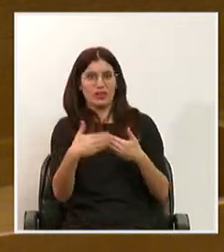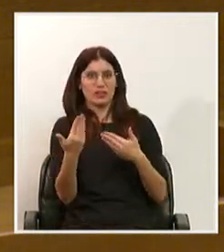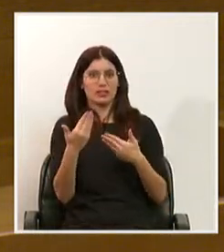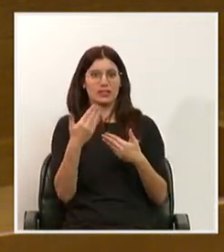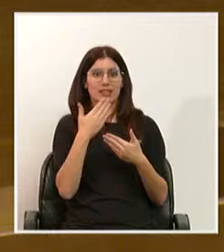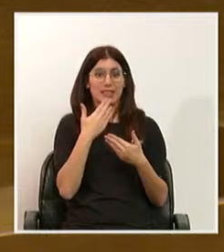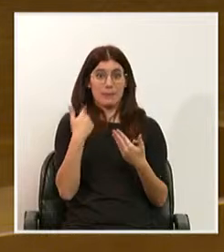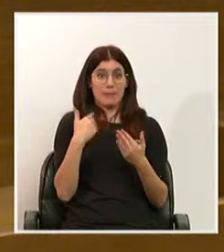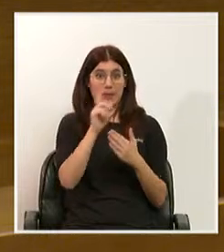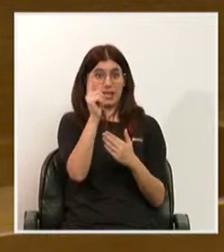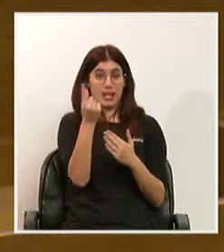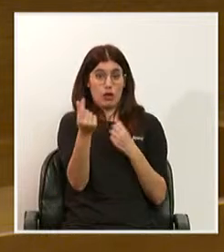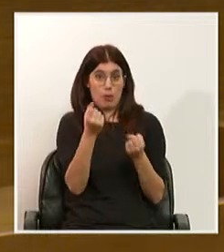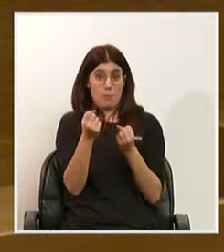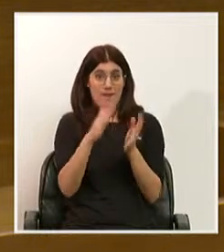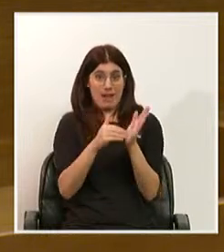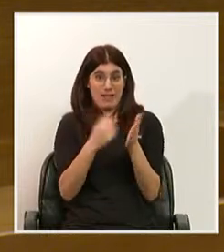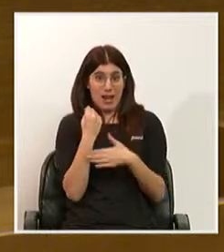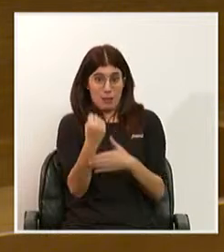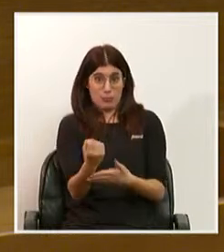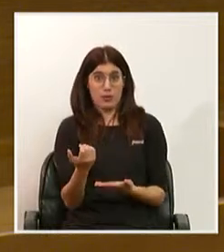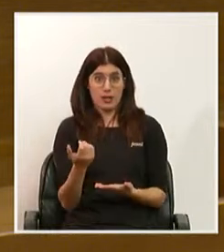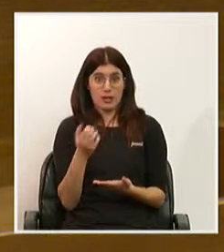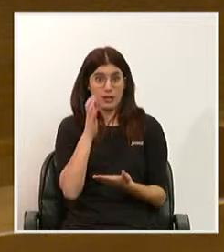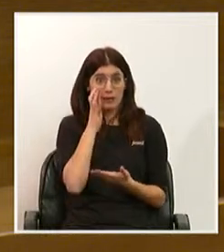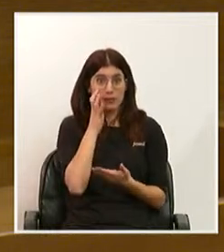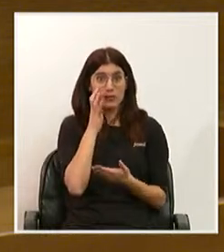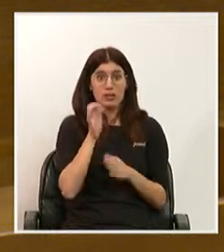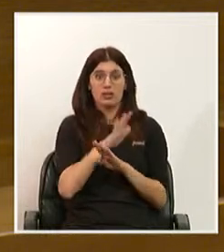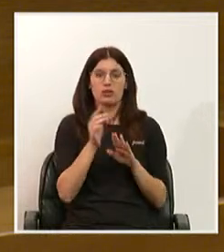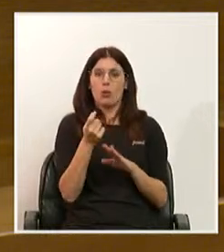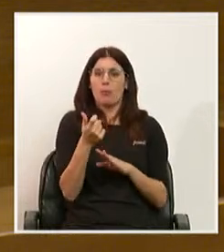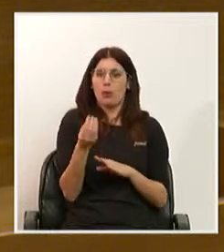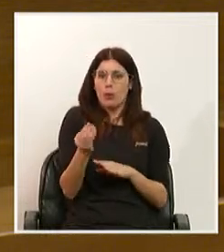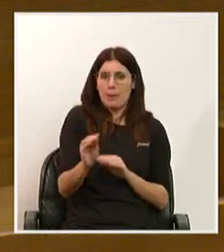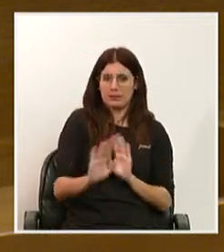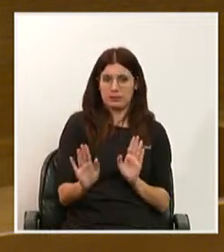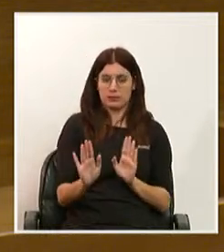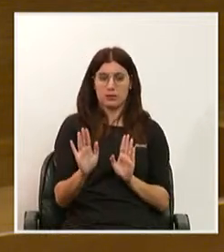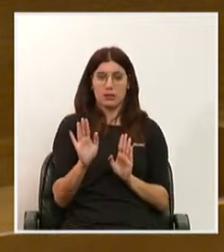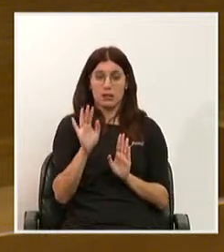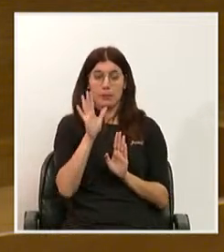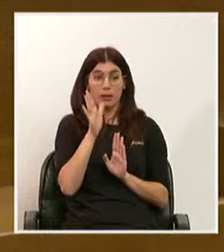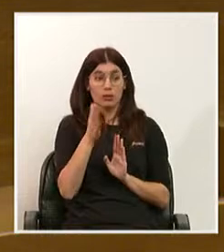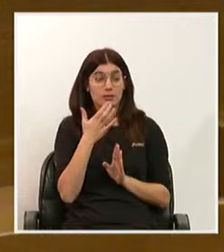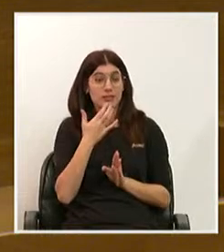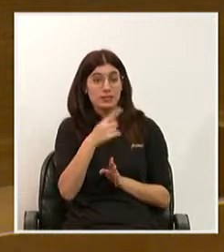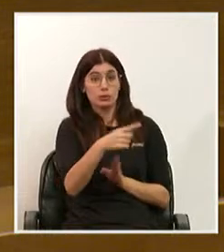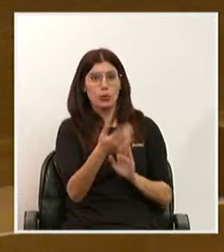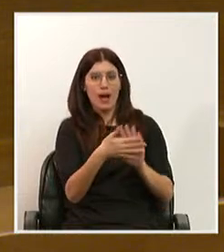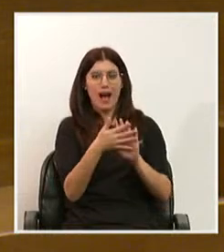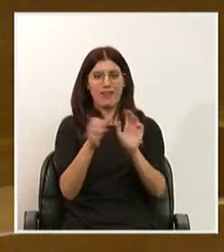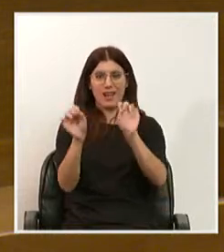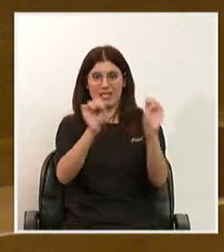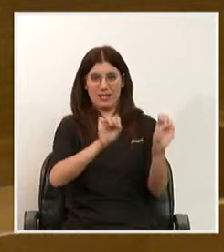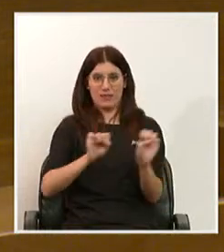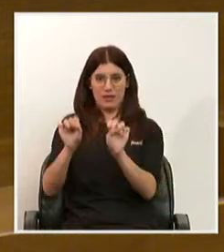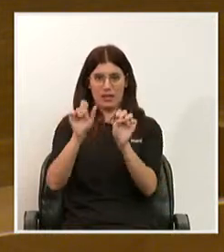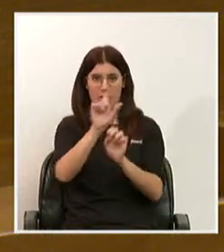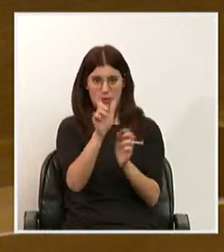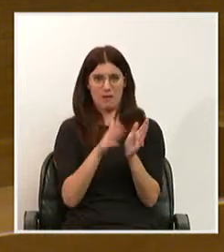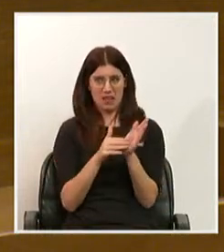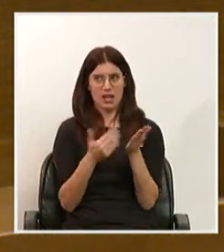economa valenciana una perla de defender la comunidad